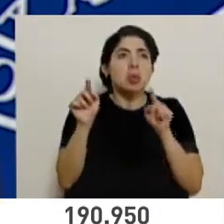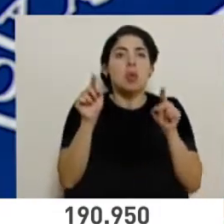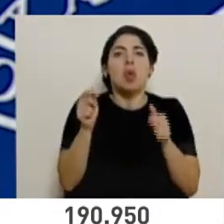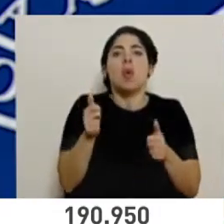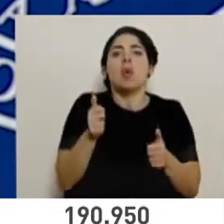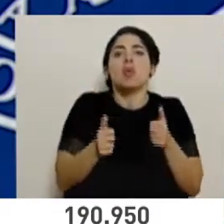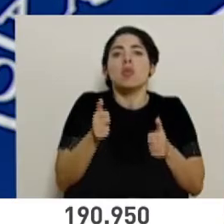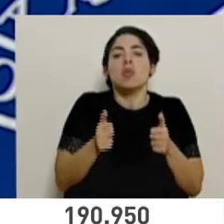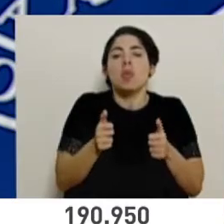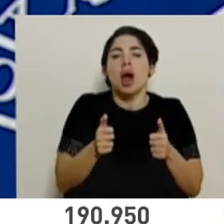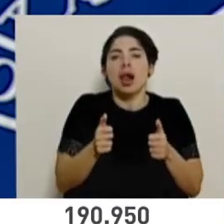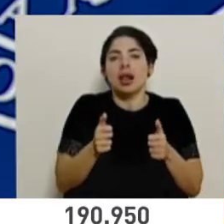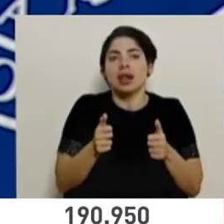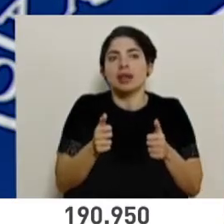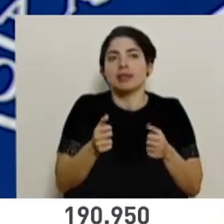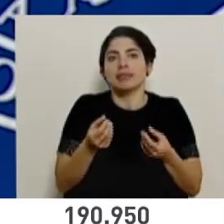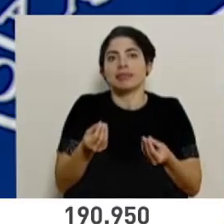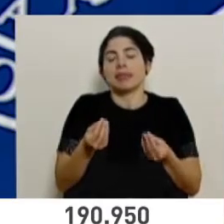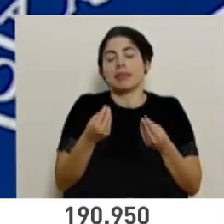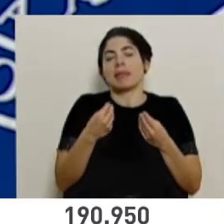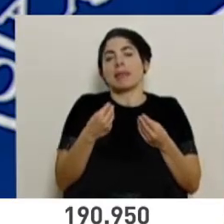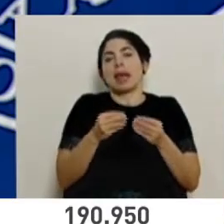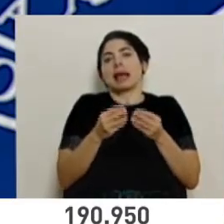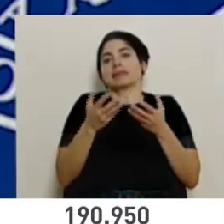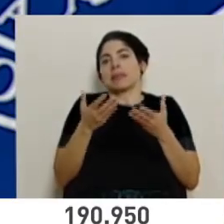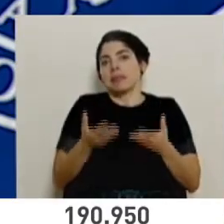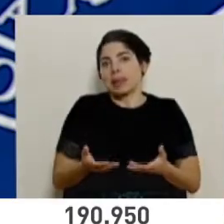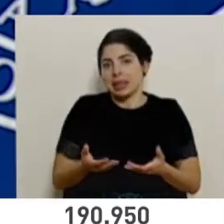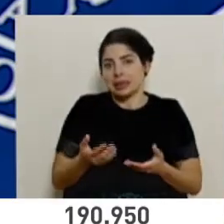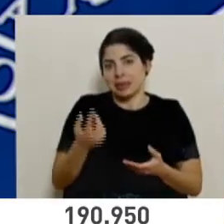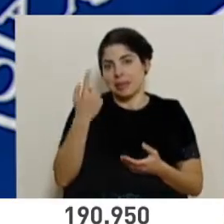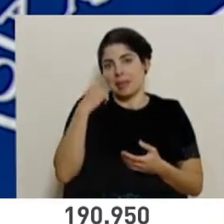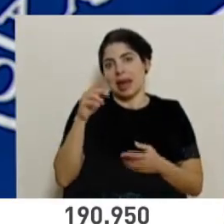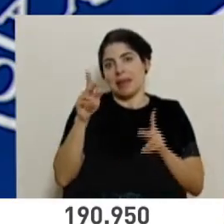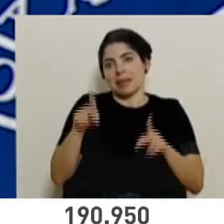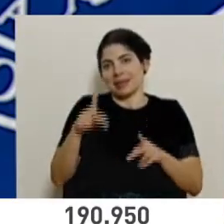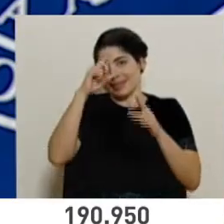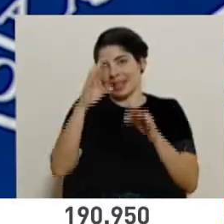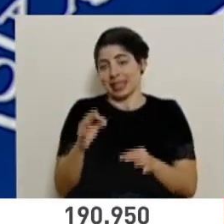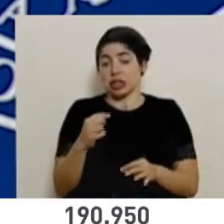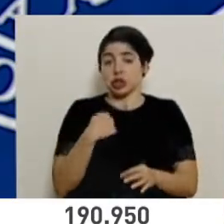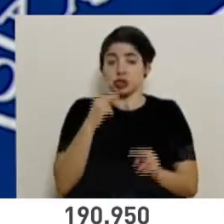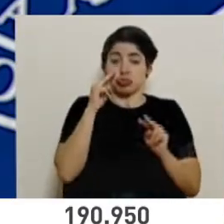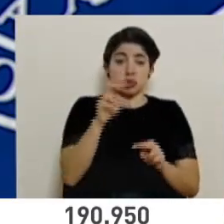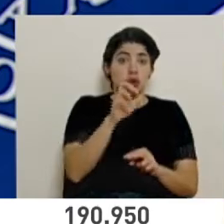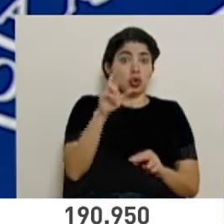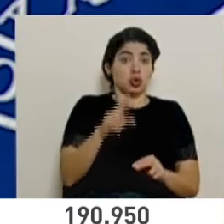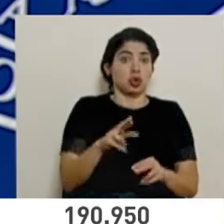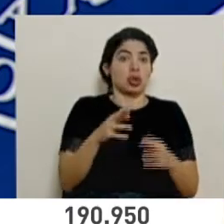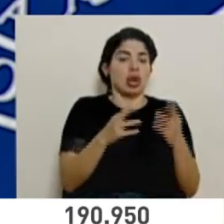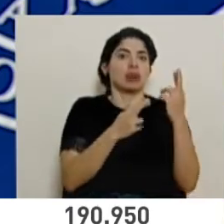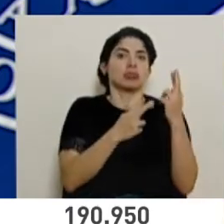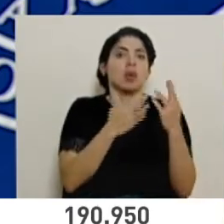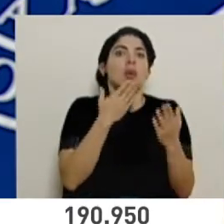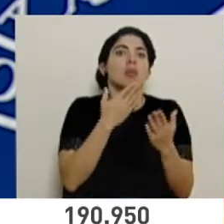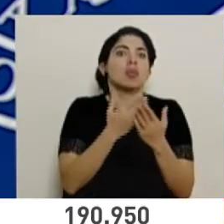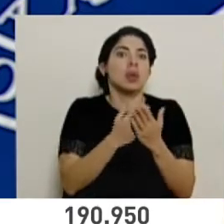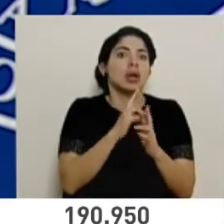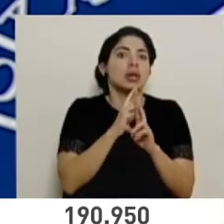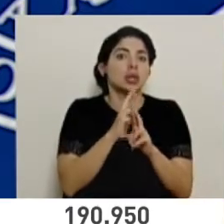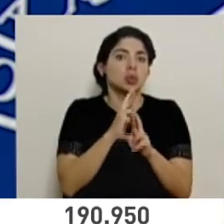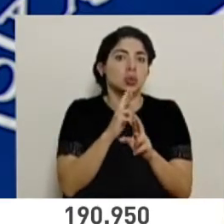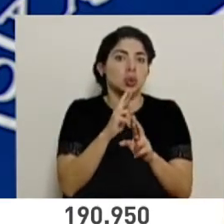tendencias termina siendo la que más peso tenga. Yo mantengo que para Costa Rica sería un buen resultado